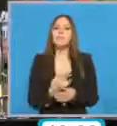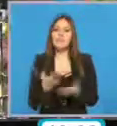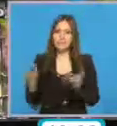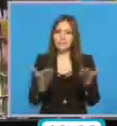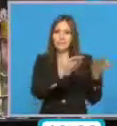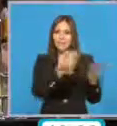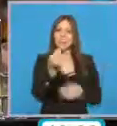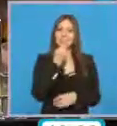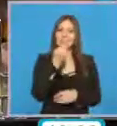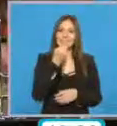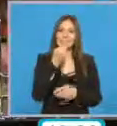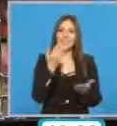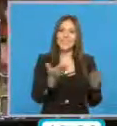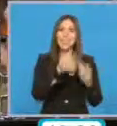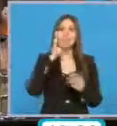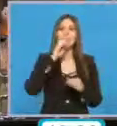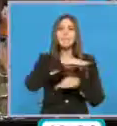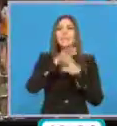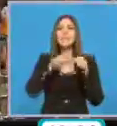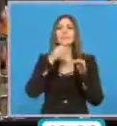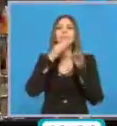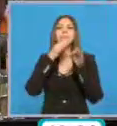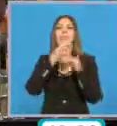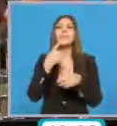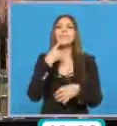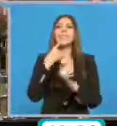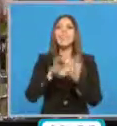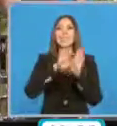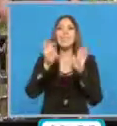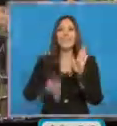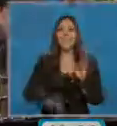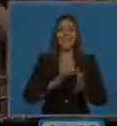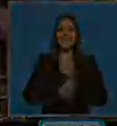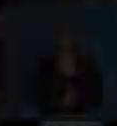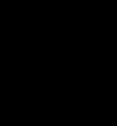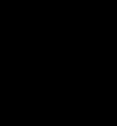Va, Échale, mi oye. Liliana. Ponnos el ejemplo. Con el dedito. Pues muchísimas gracias.